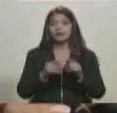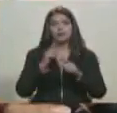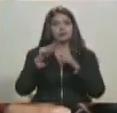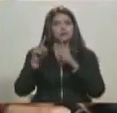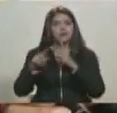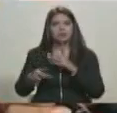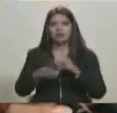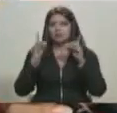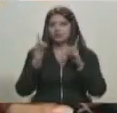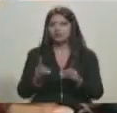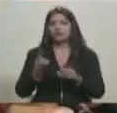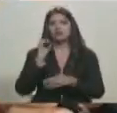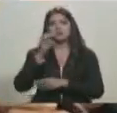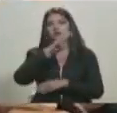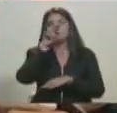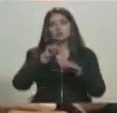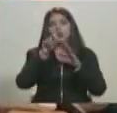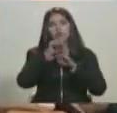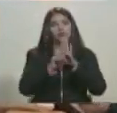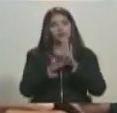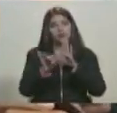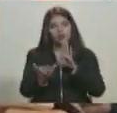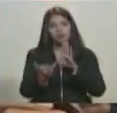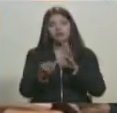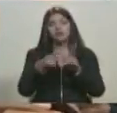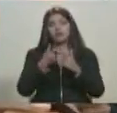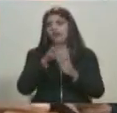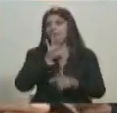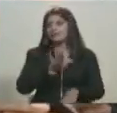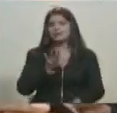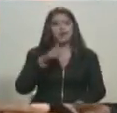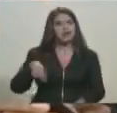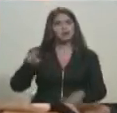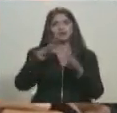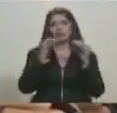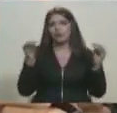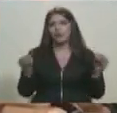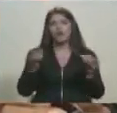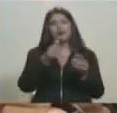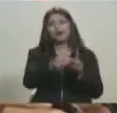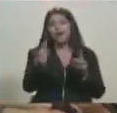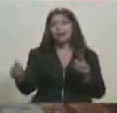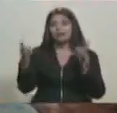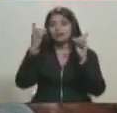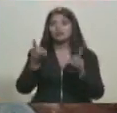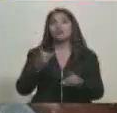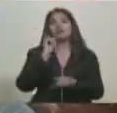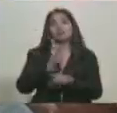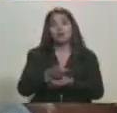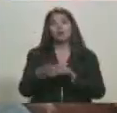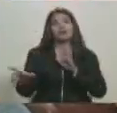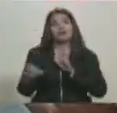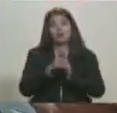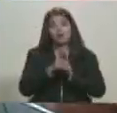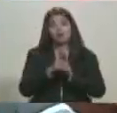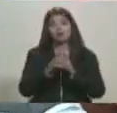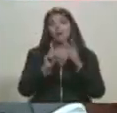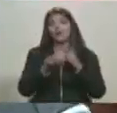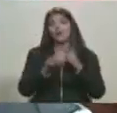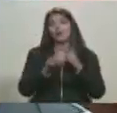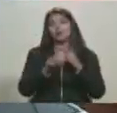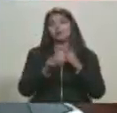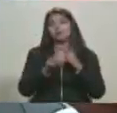decisiones que toma la Asamblea Nacional Constituyente, y así será en todos los actos. Cada decisión tiene que ir acompañada de un decreto, tiene que ir acompañada